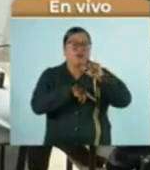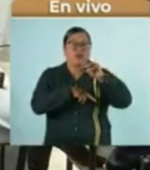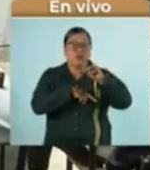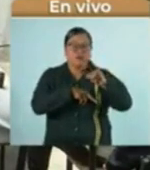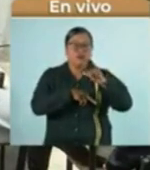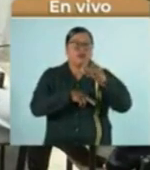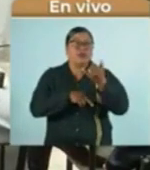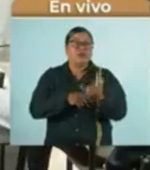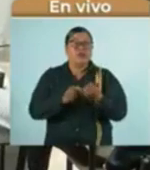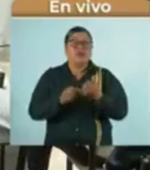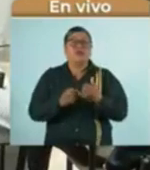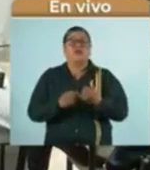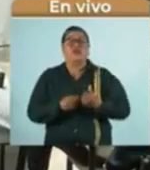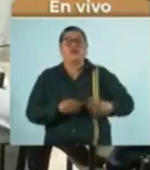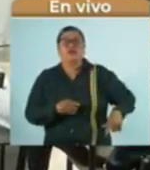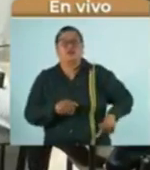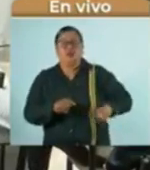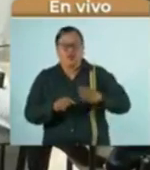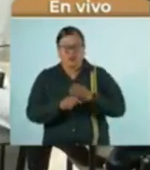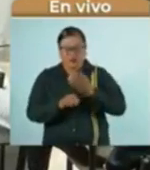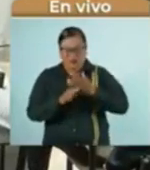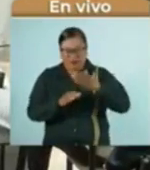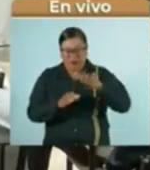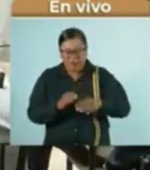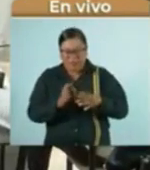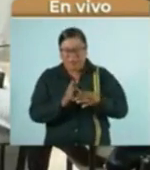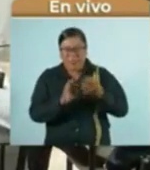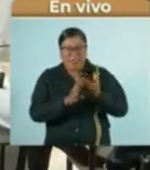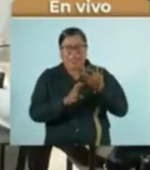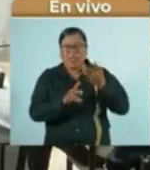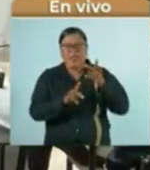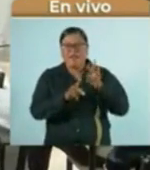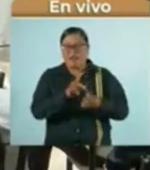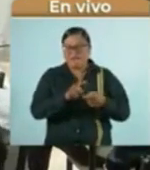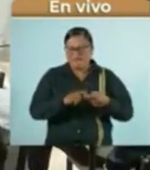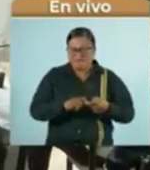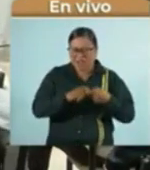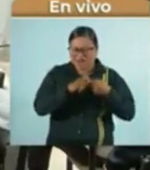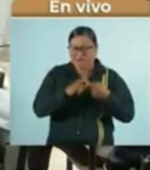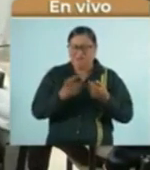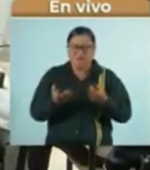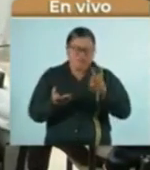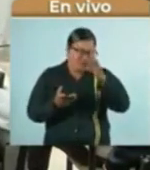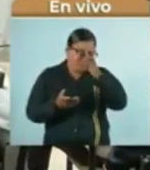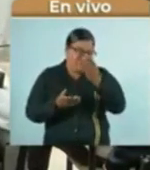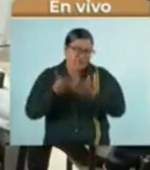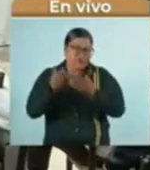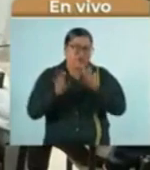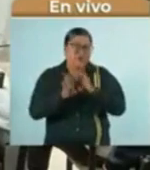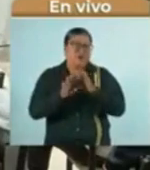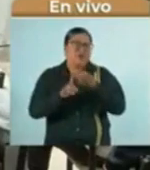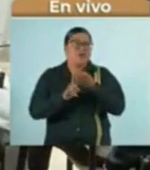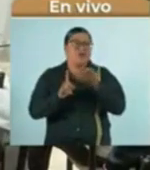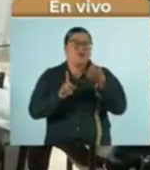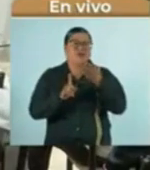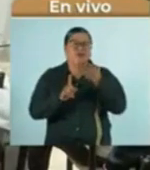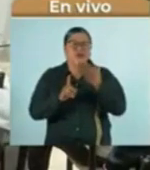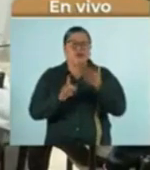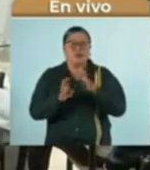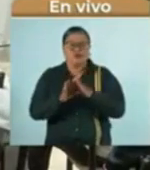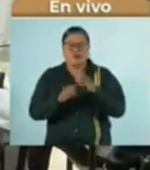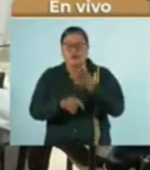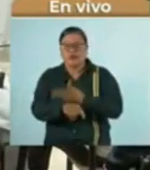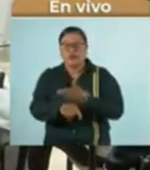INSUS y Gobierno del Estado, como les conté, se había interrumpido, para dar seguimiento al proceso de ordenamiento territorial de